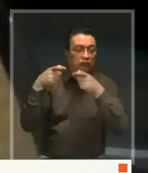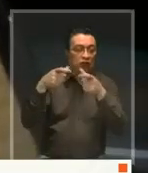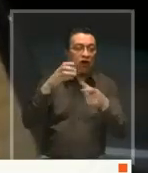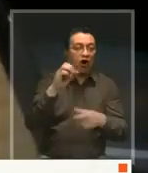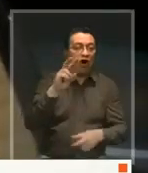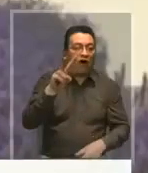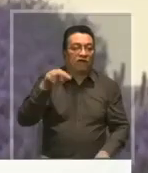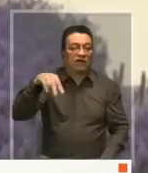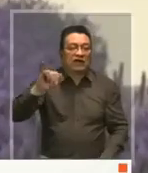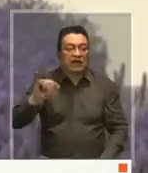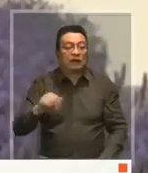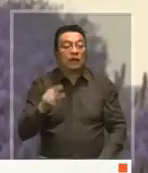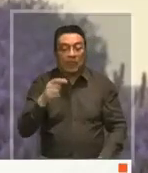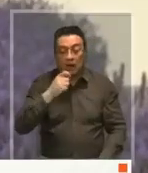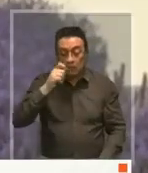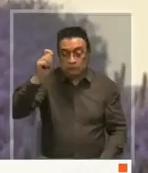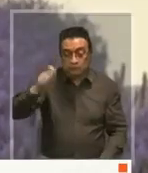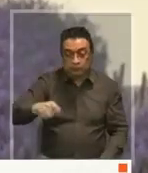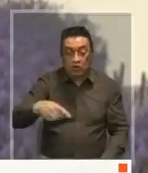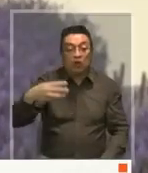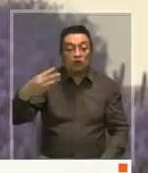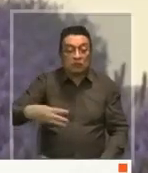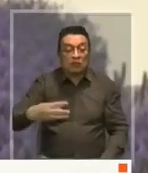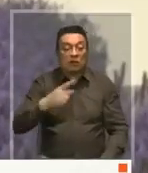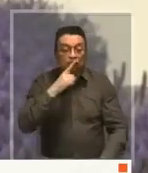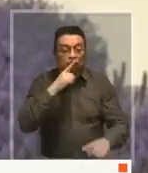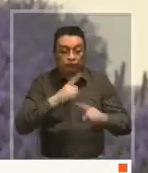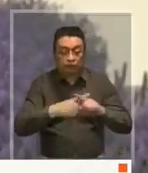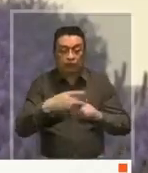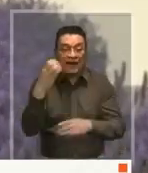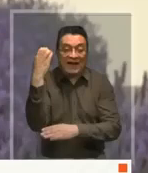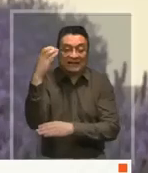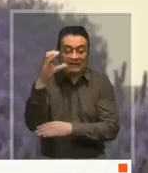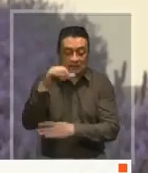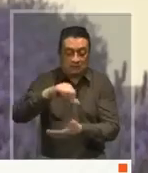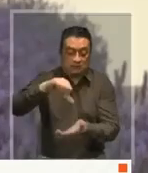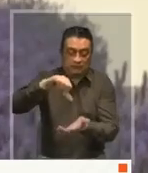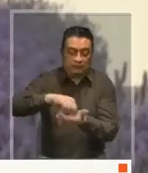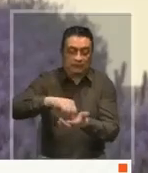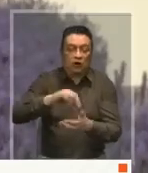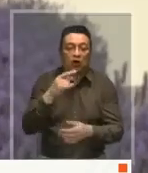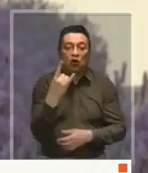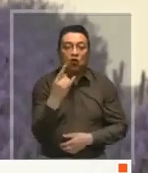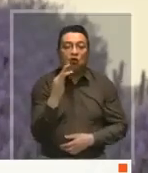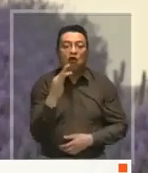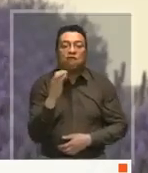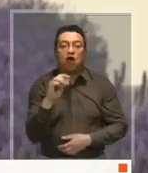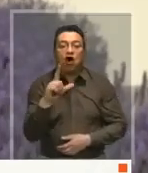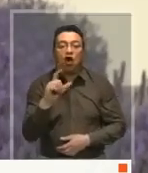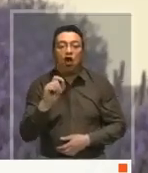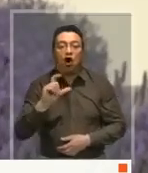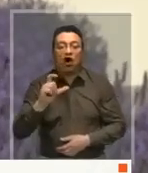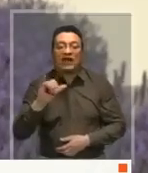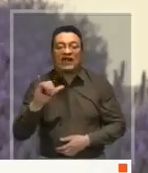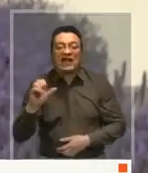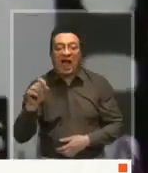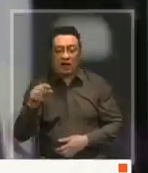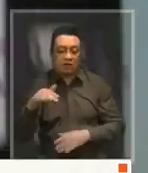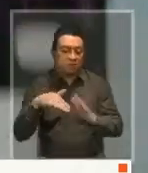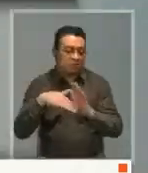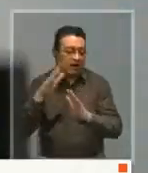decreto municipal nombrando entonces a La Serena como la capital de la ufología lo que derivó